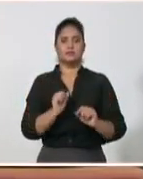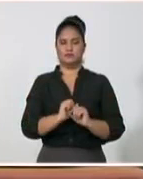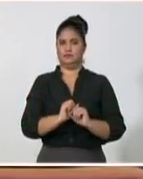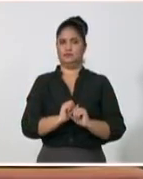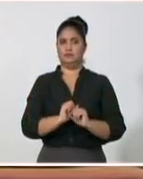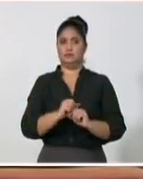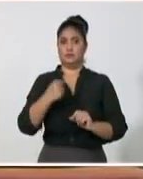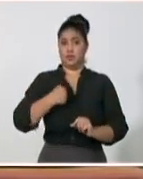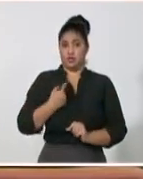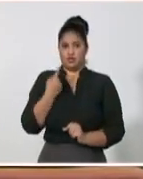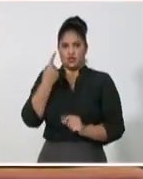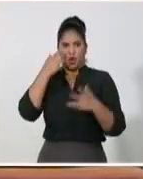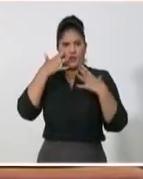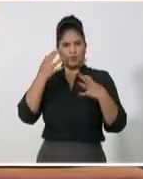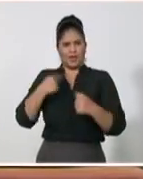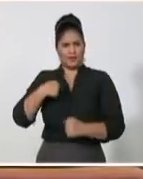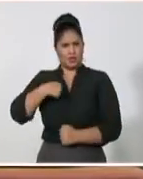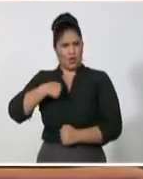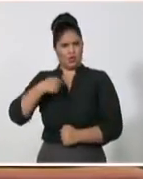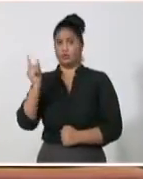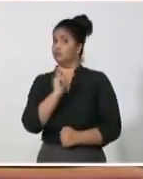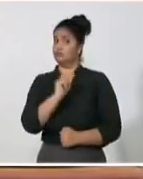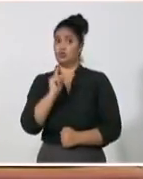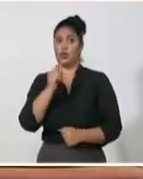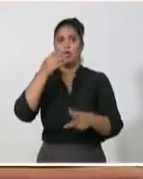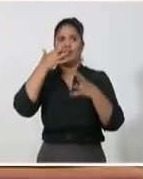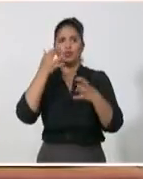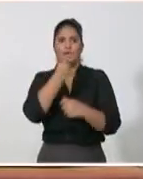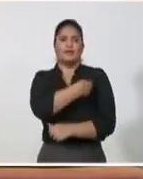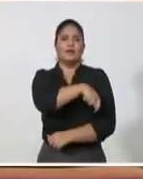Una de las características fundamentales que yo aprecio en un cuadro.